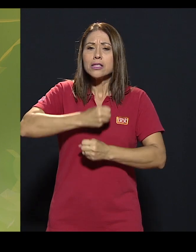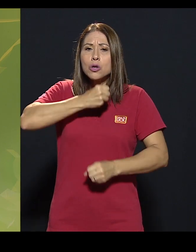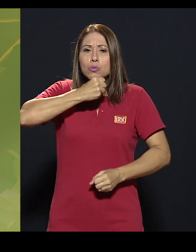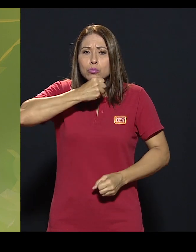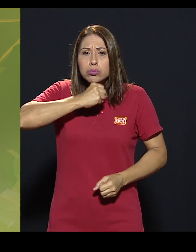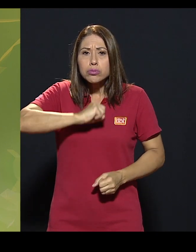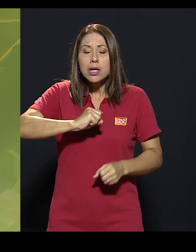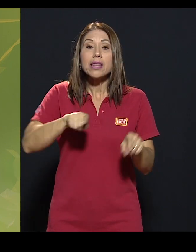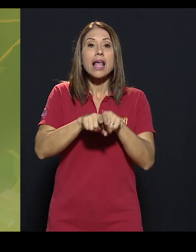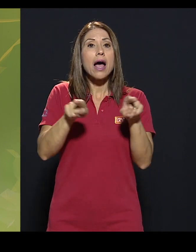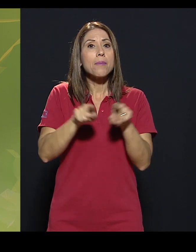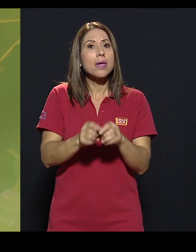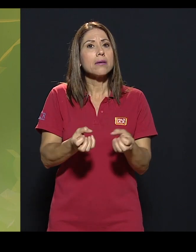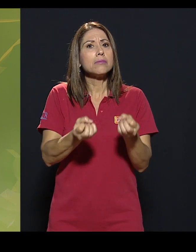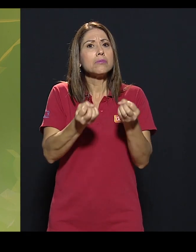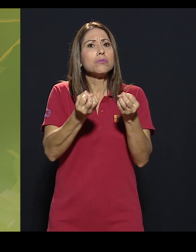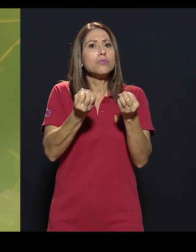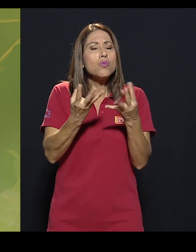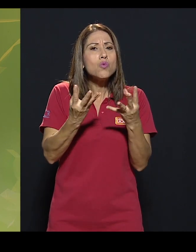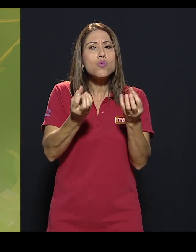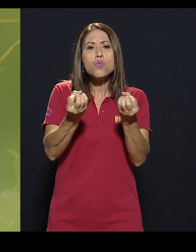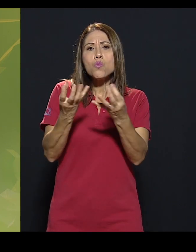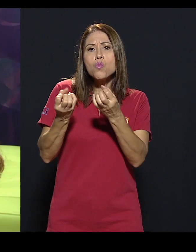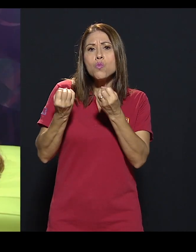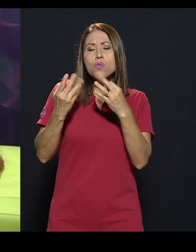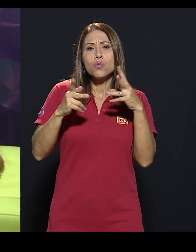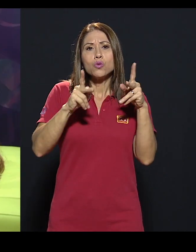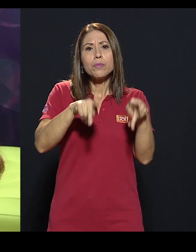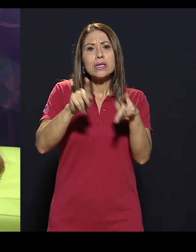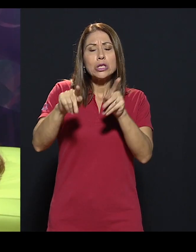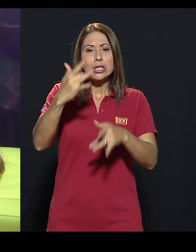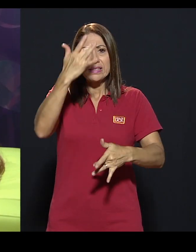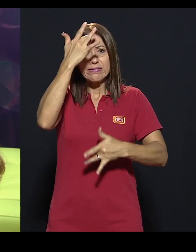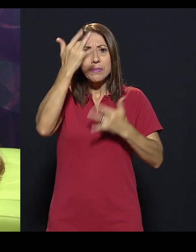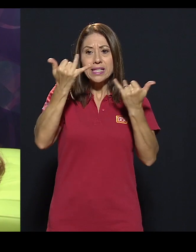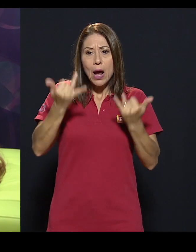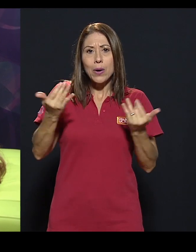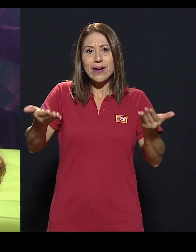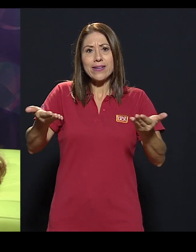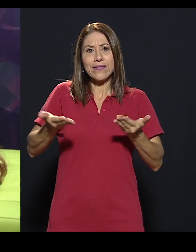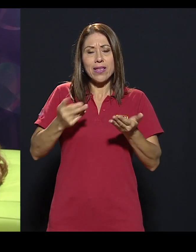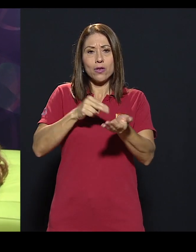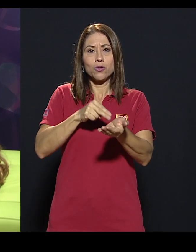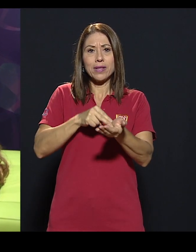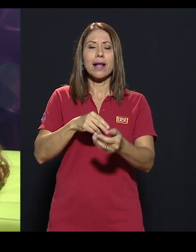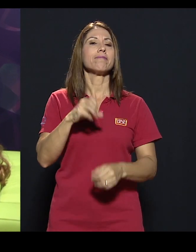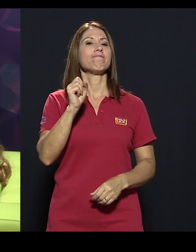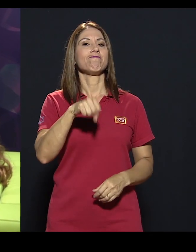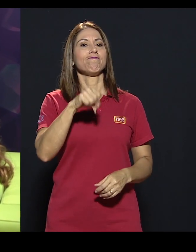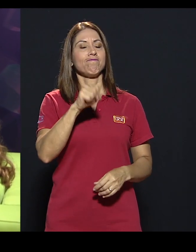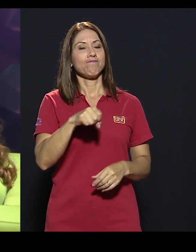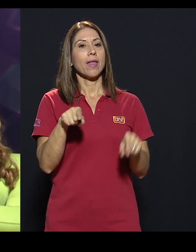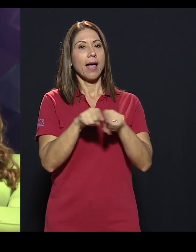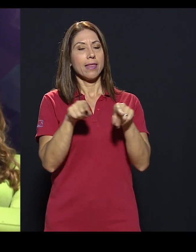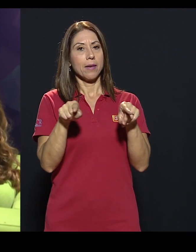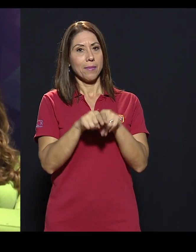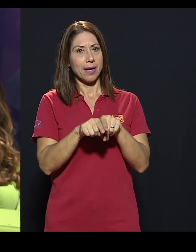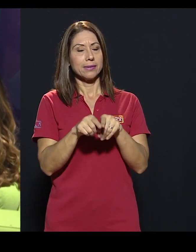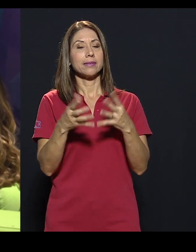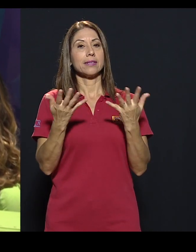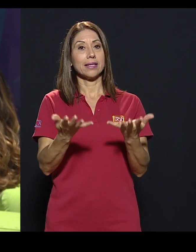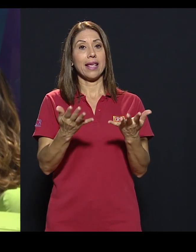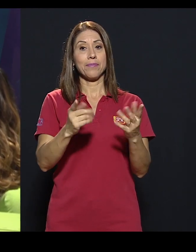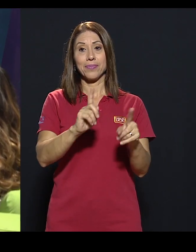demanda de pacientes que entonces está enfrentando ahora el hospital. Exactamente. Además de esta presentación diferente de